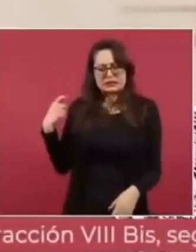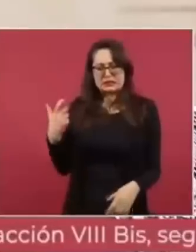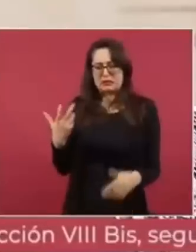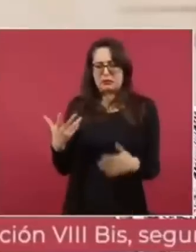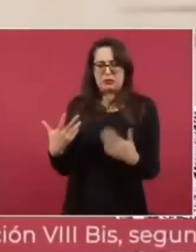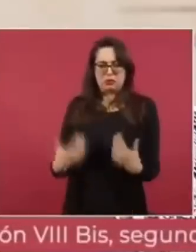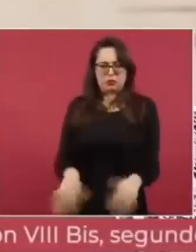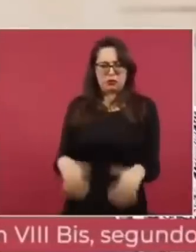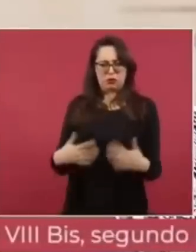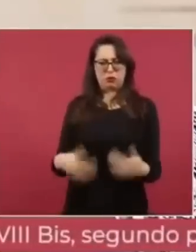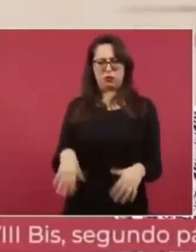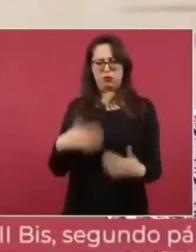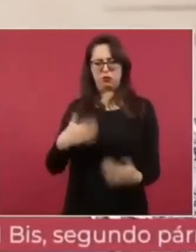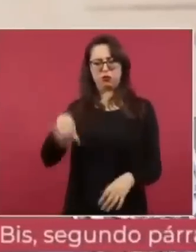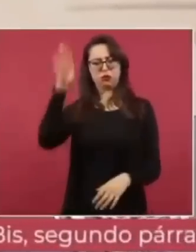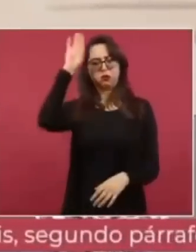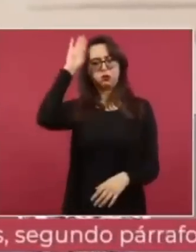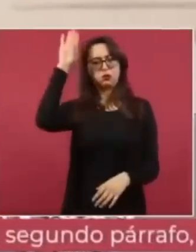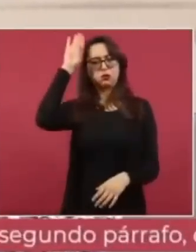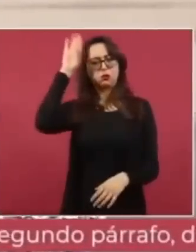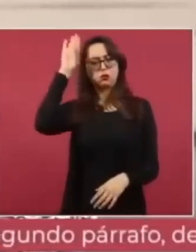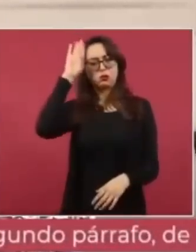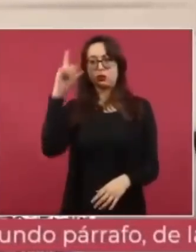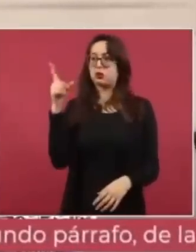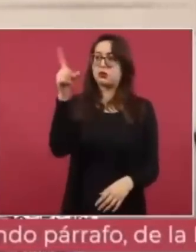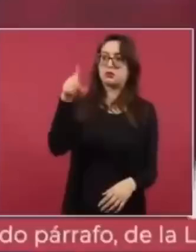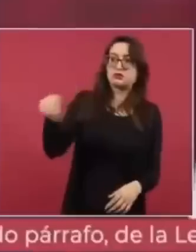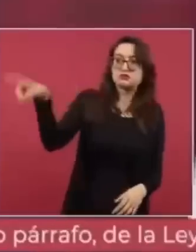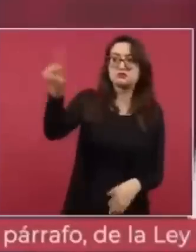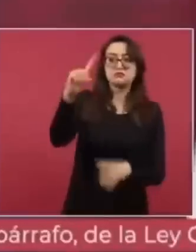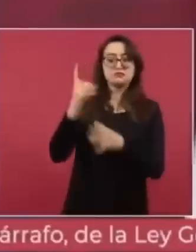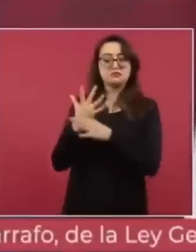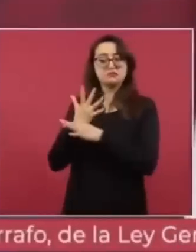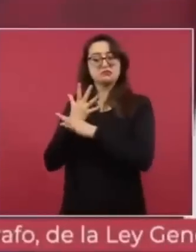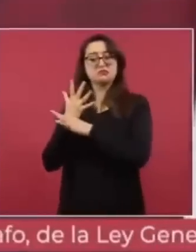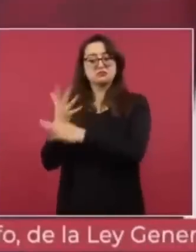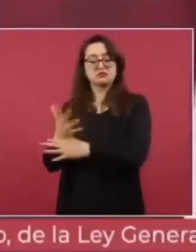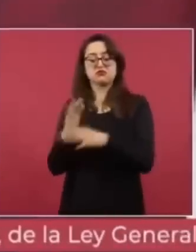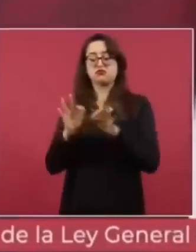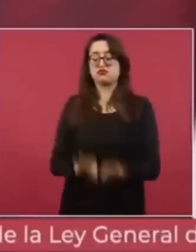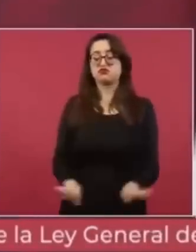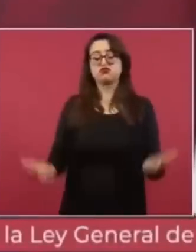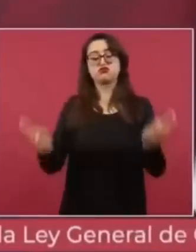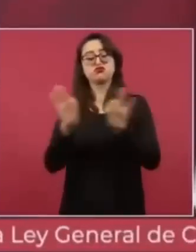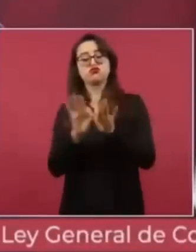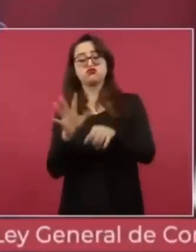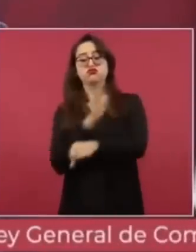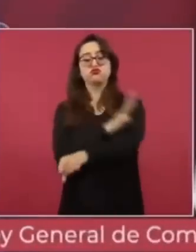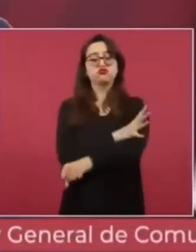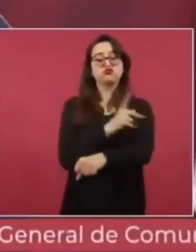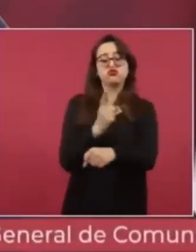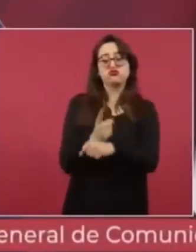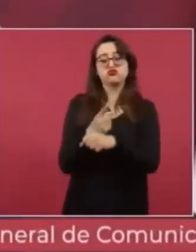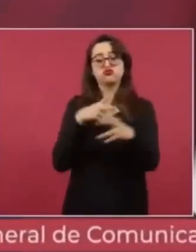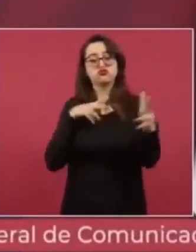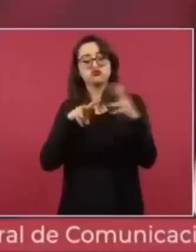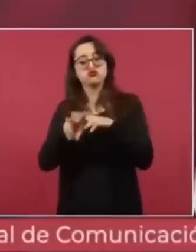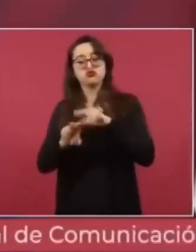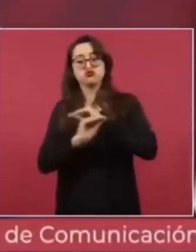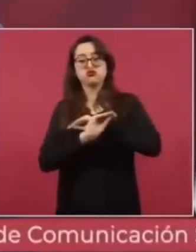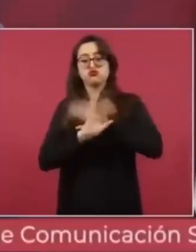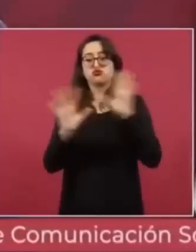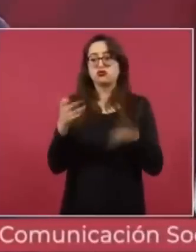se transparentaran los bienes de los funcionarios, nunca encontraron